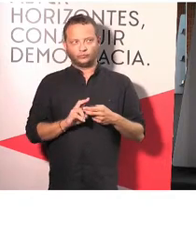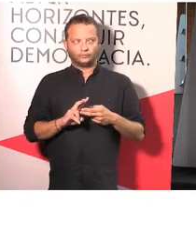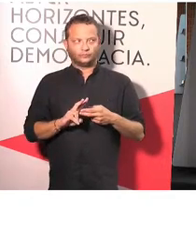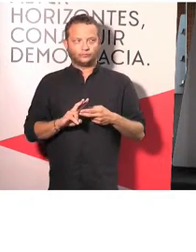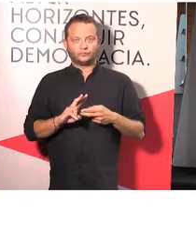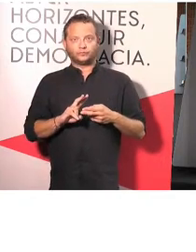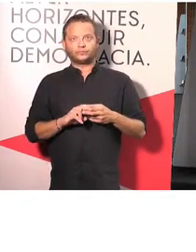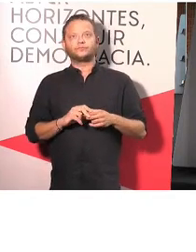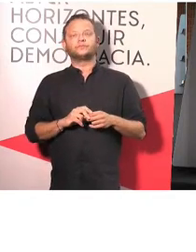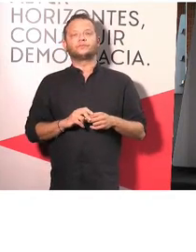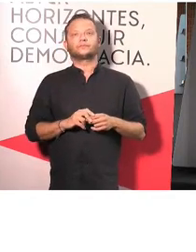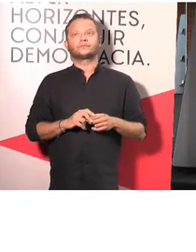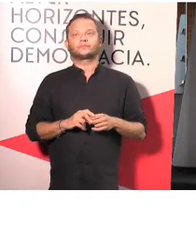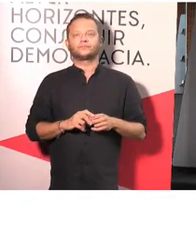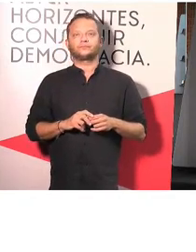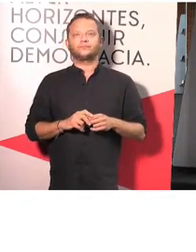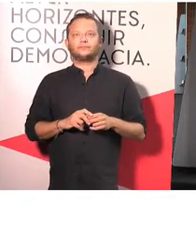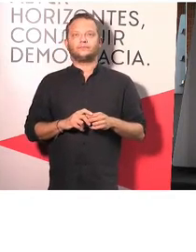Y aquí